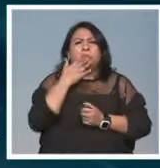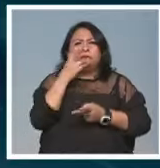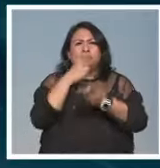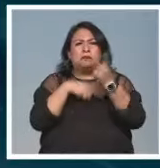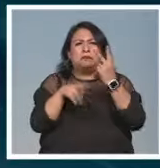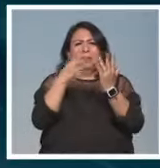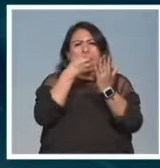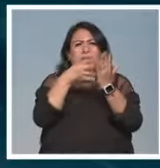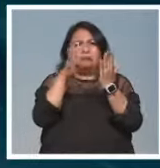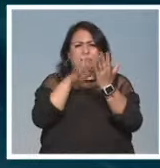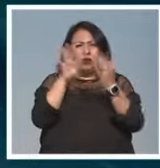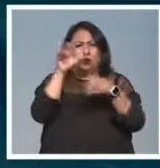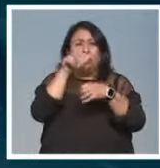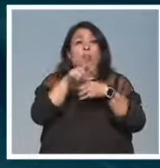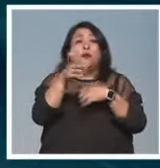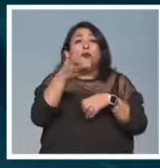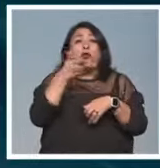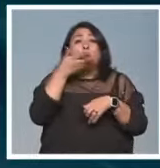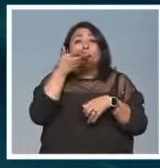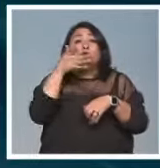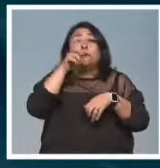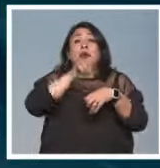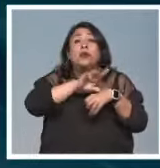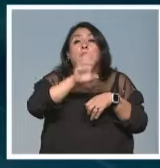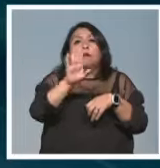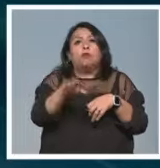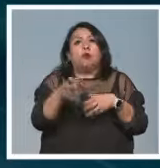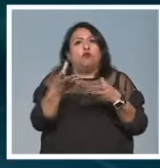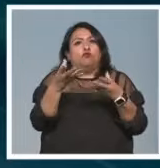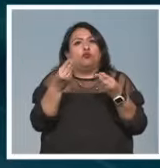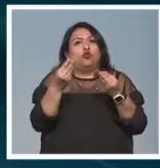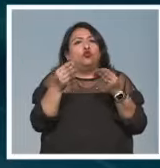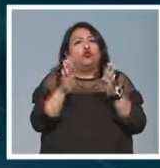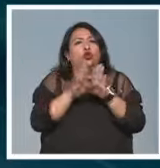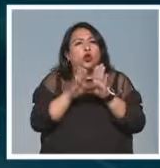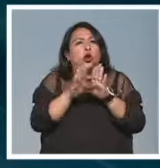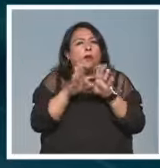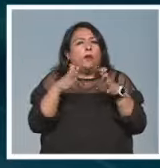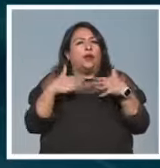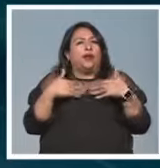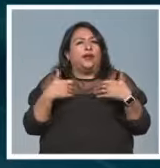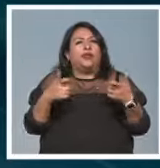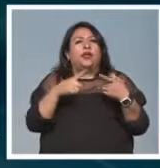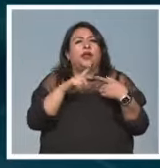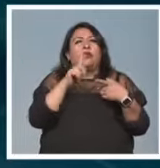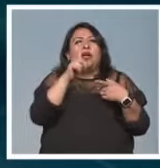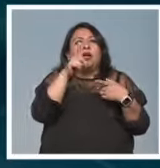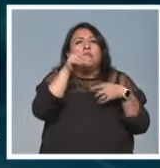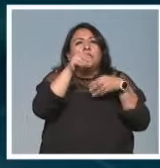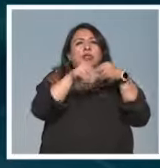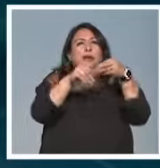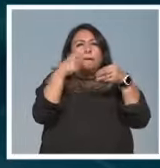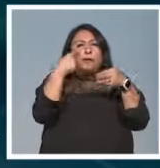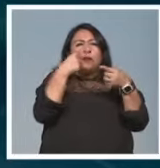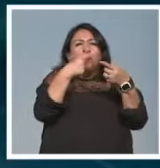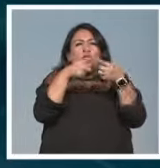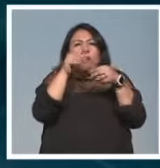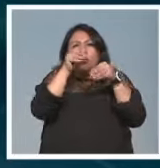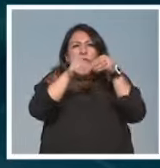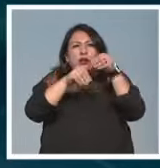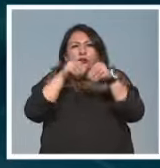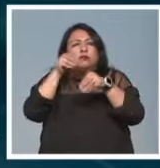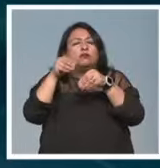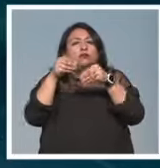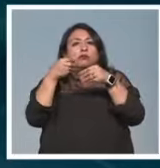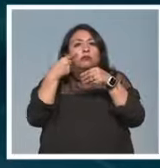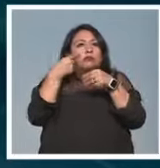La cartelera cultural. La tradición de Día de Muertos tiene muchas maneras de interpretarse. Almas Creativas lo refleja con diferentes creadores que nos